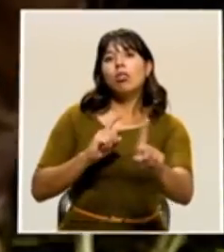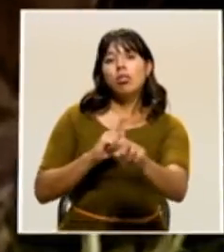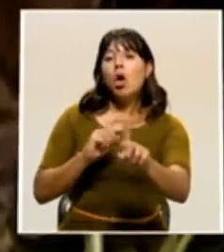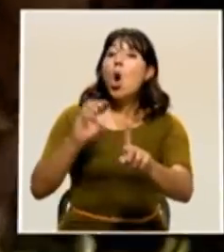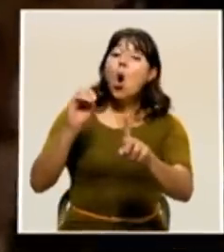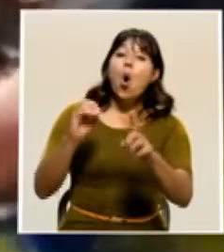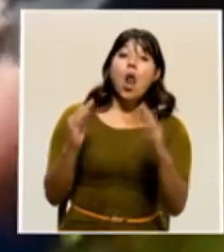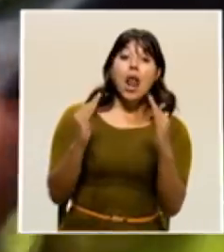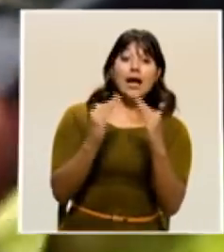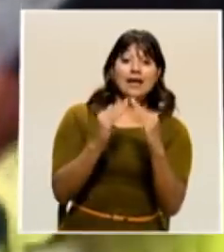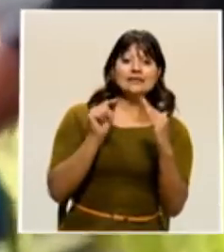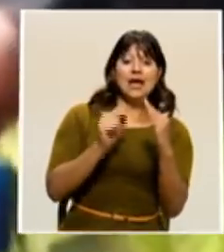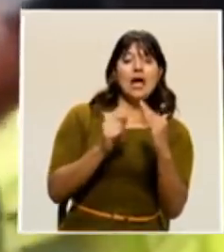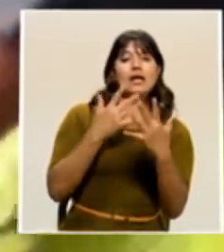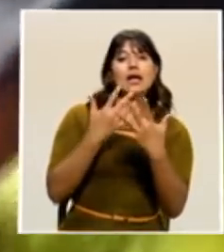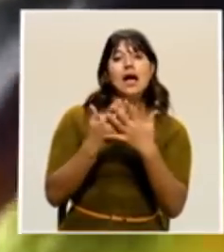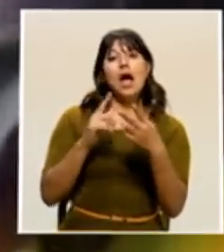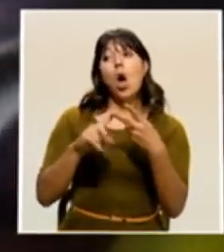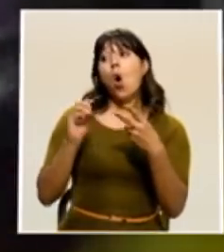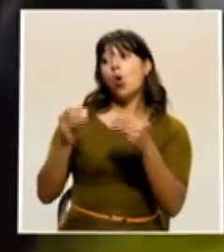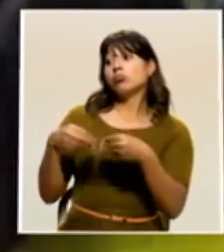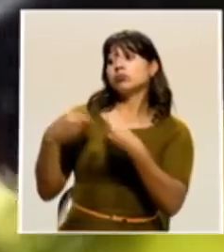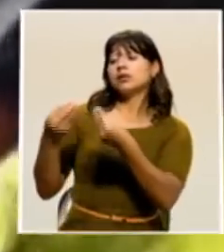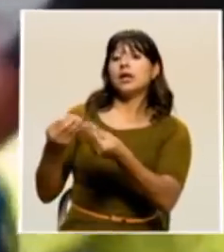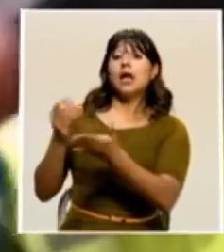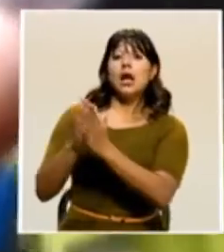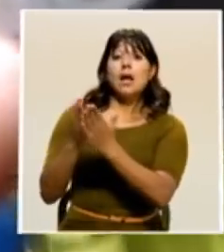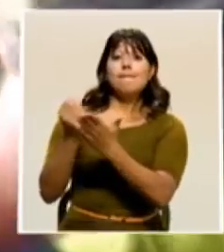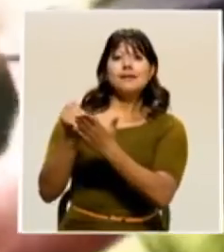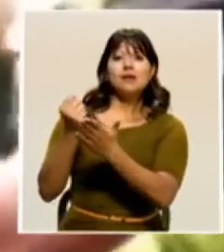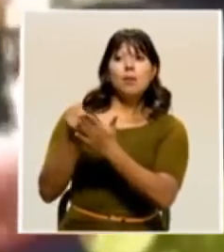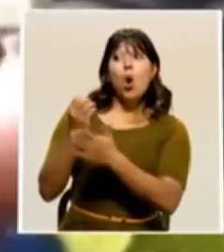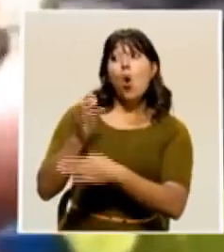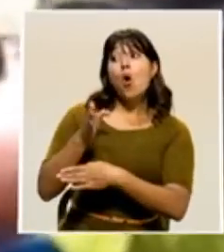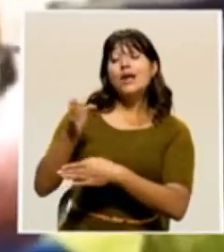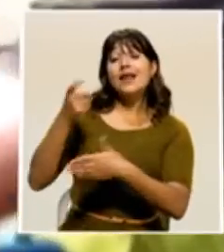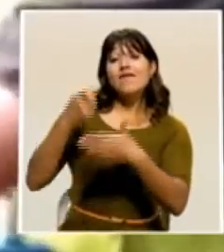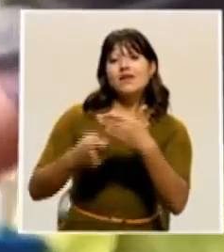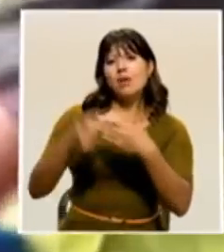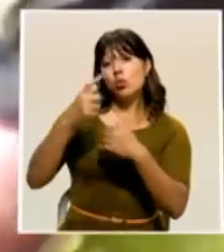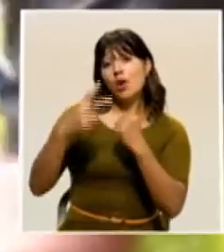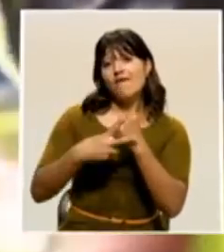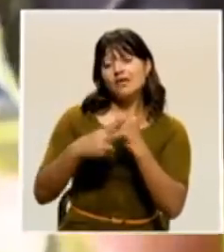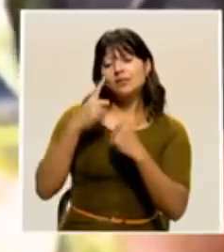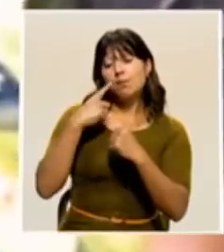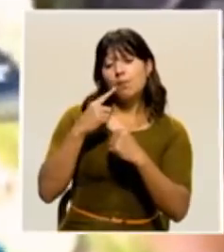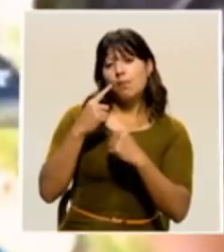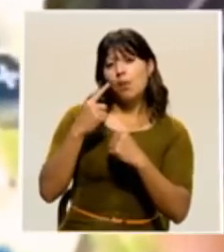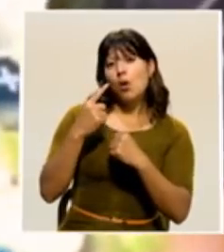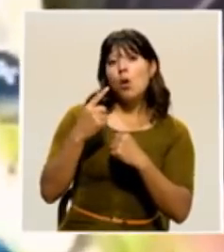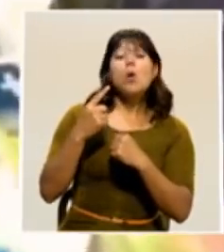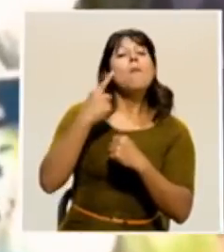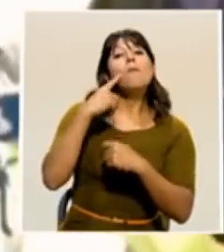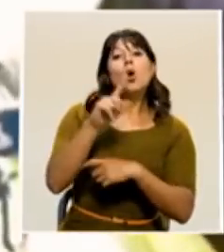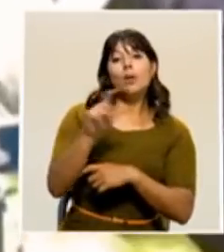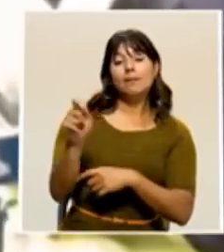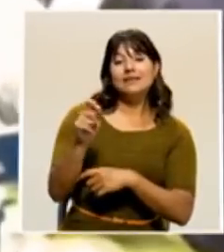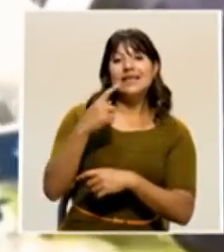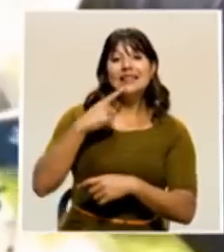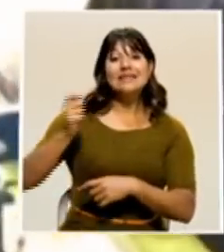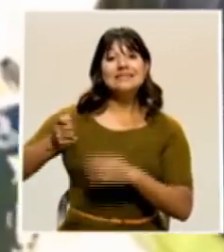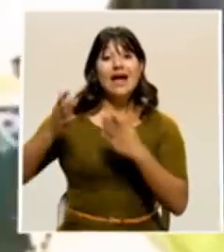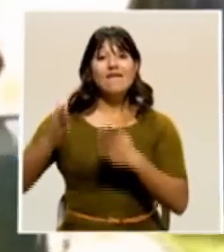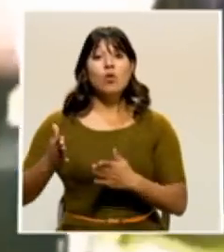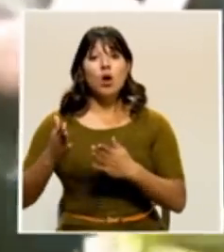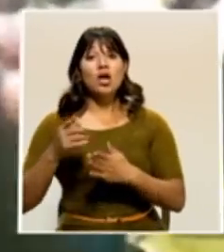su pasaporte o firmar una vez por mes. Según su abogado, a su defendido lo sometieron